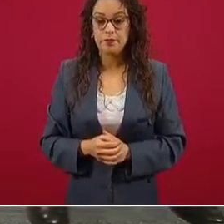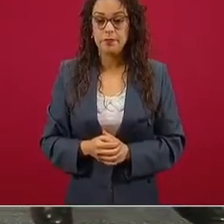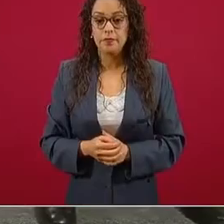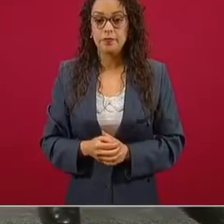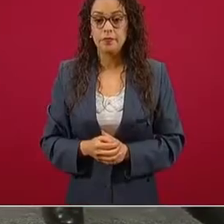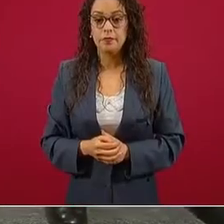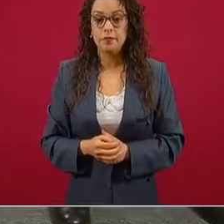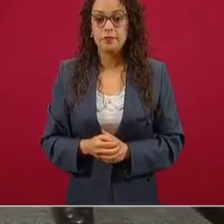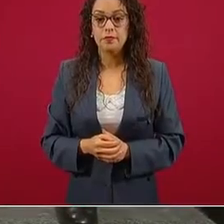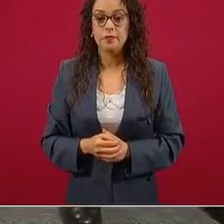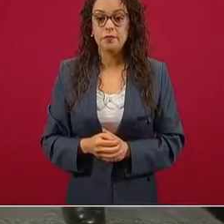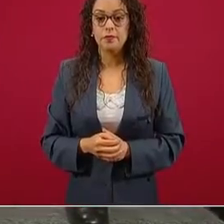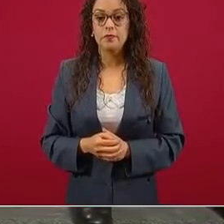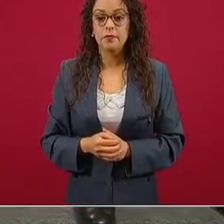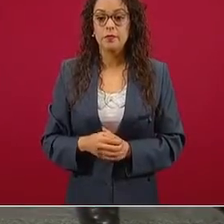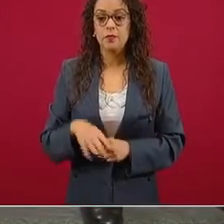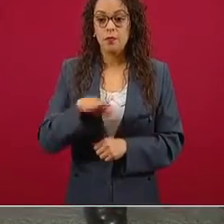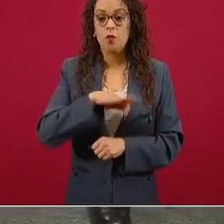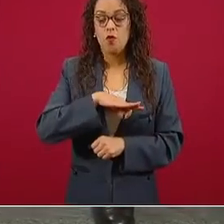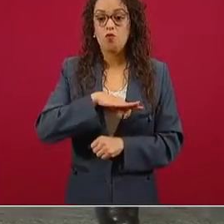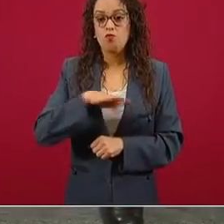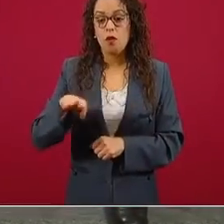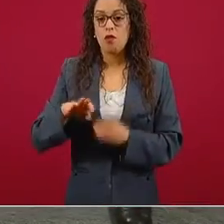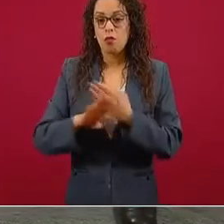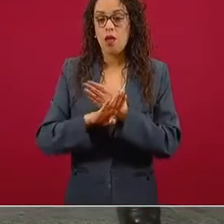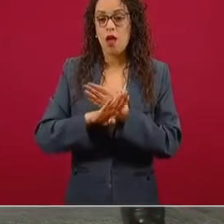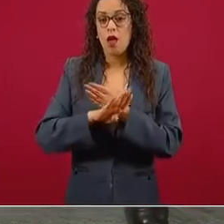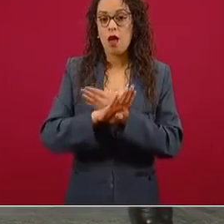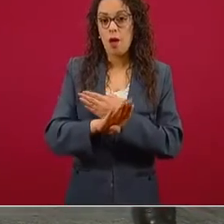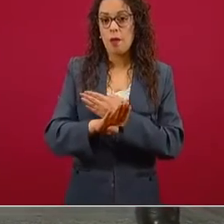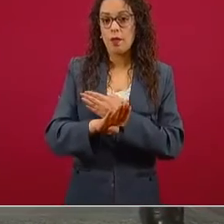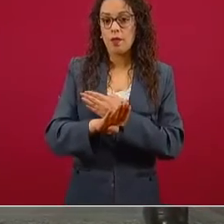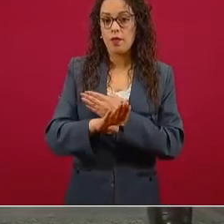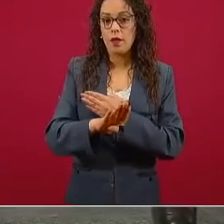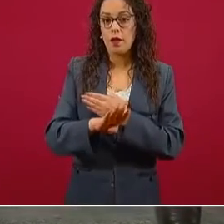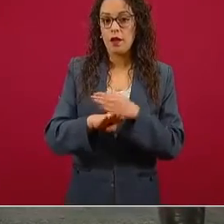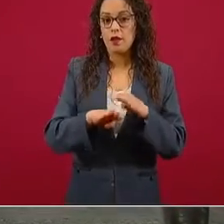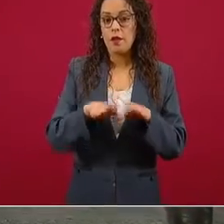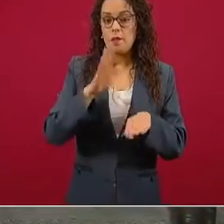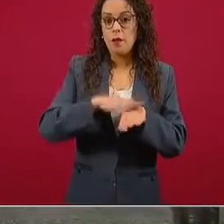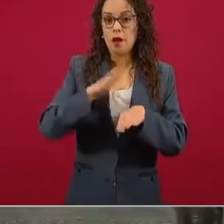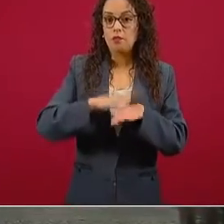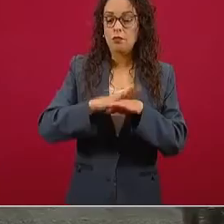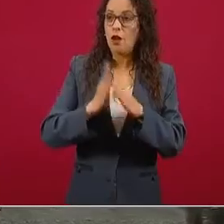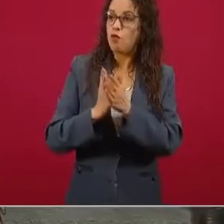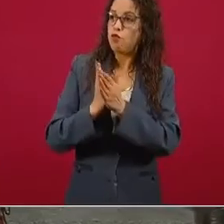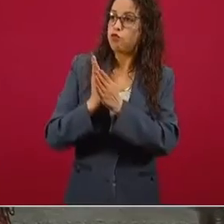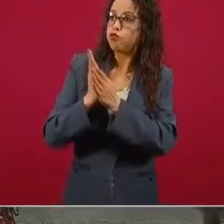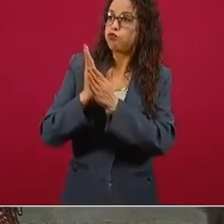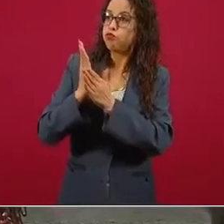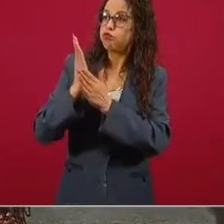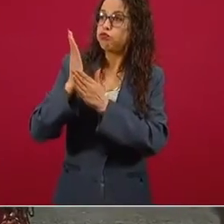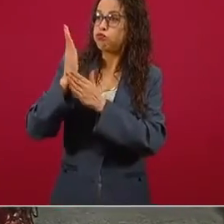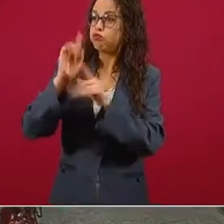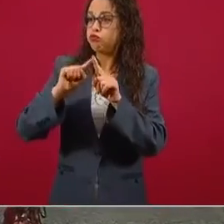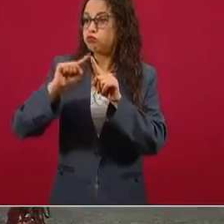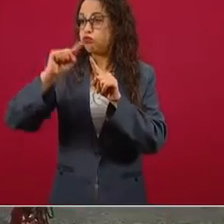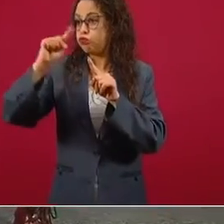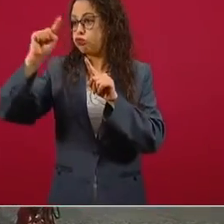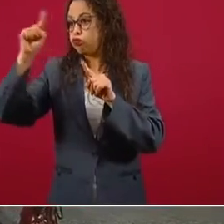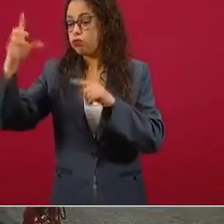que se aplanara la curva y nos diera tiempo de